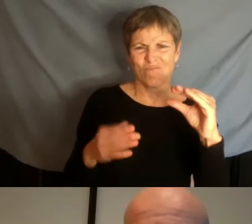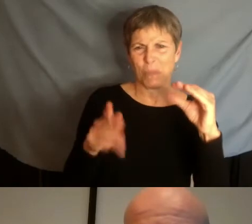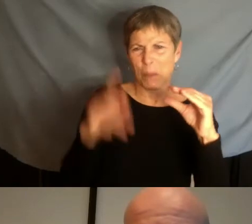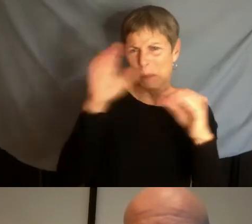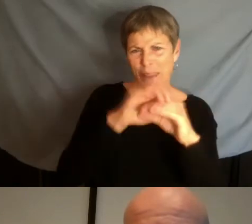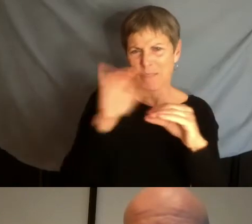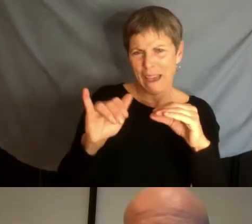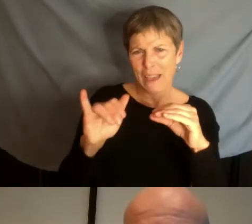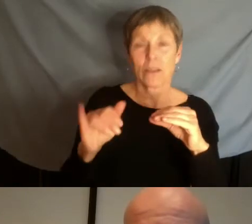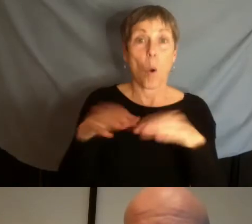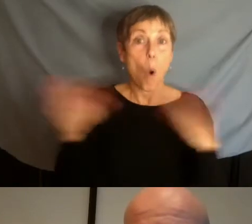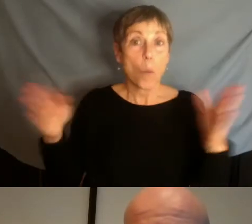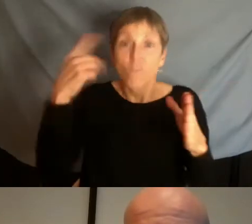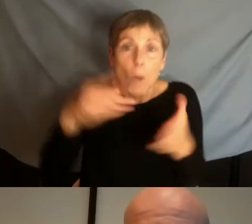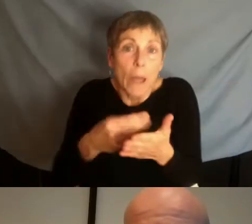humanos.